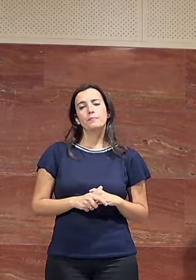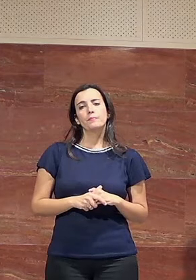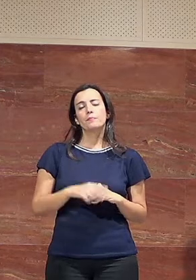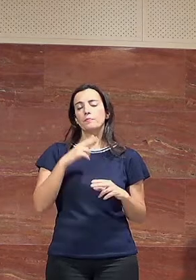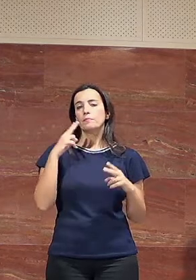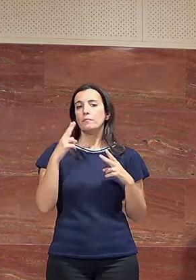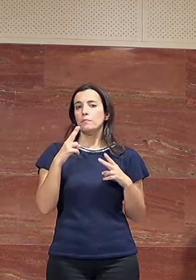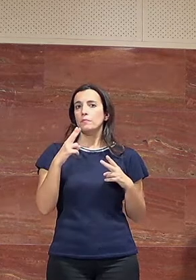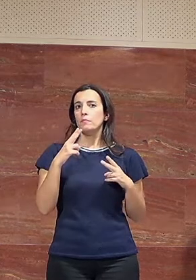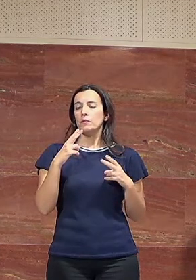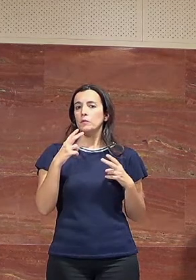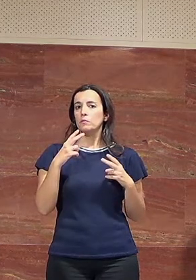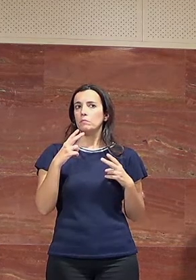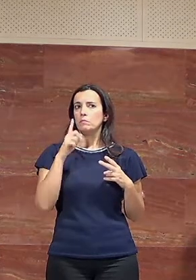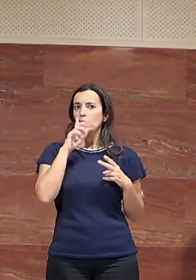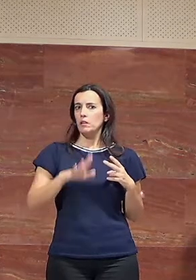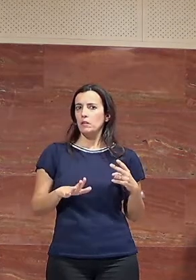muy, muy atractivo.